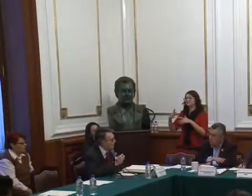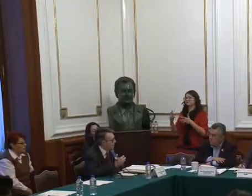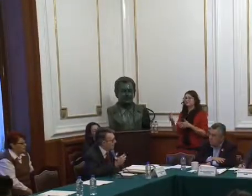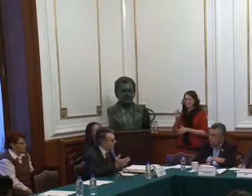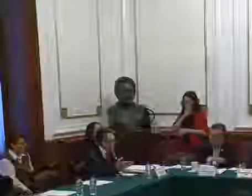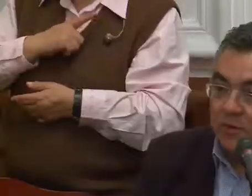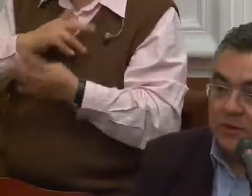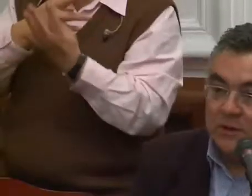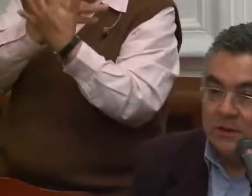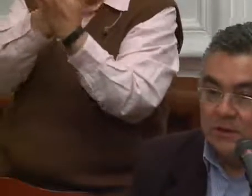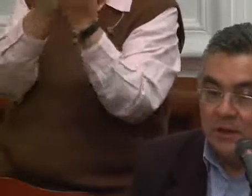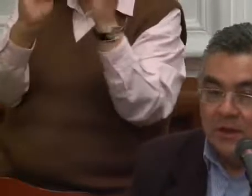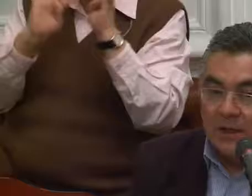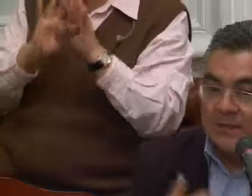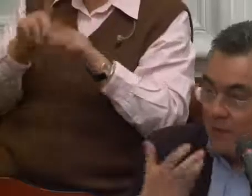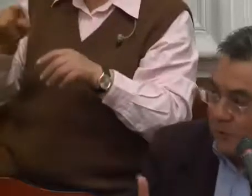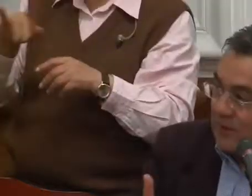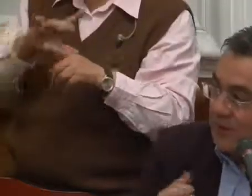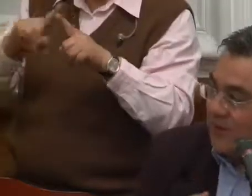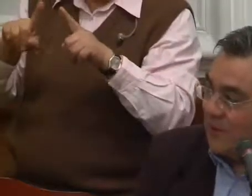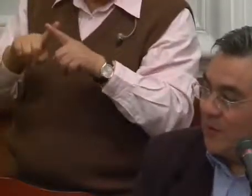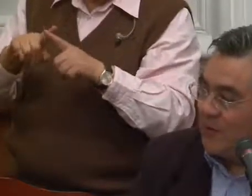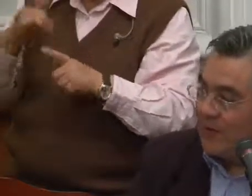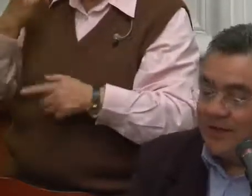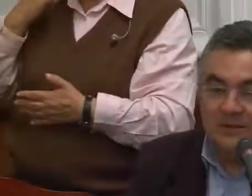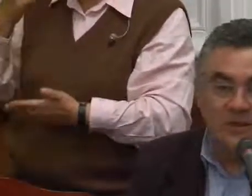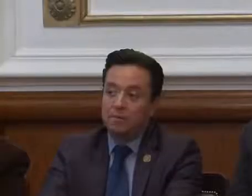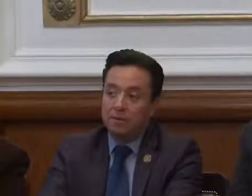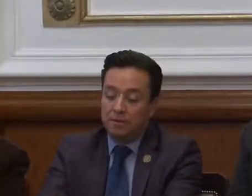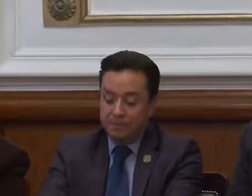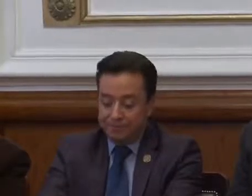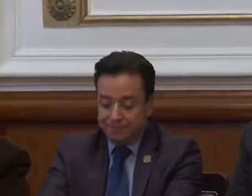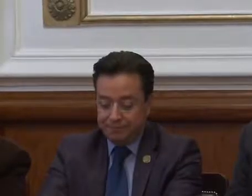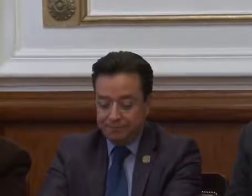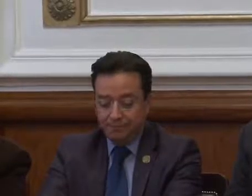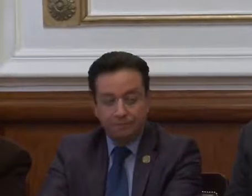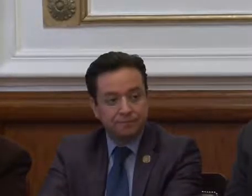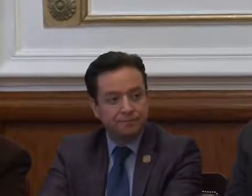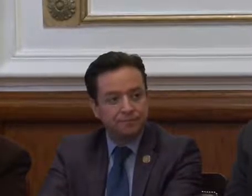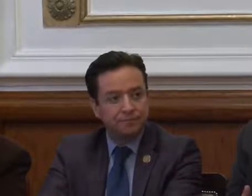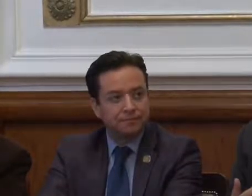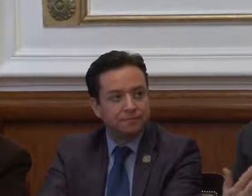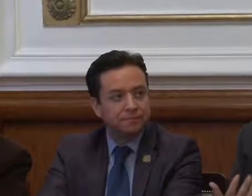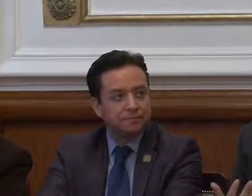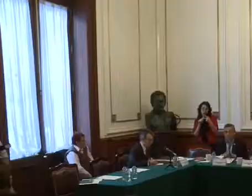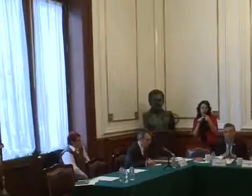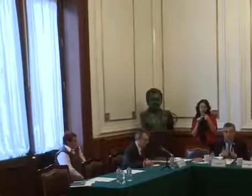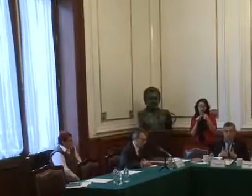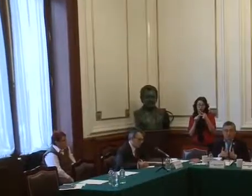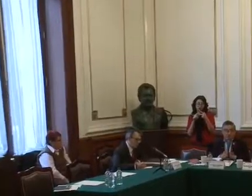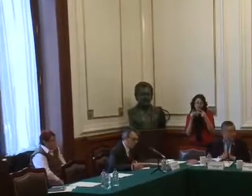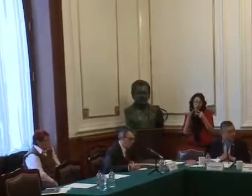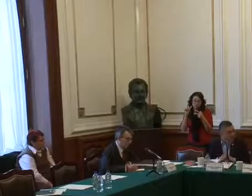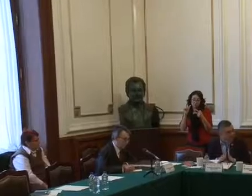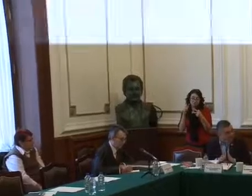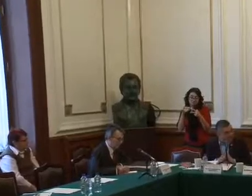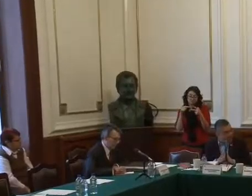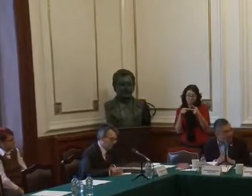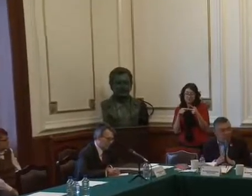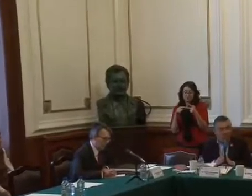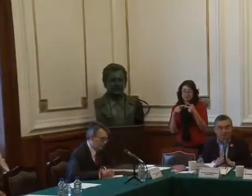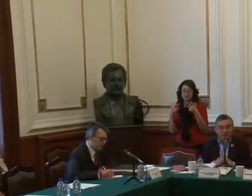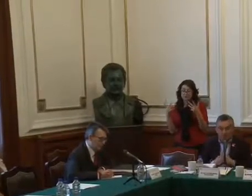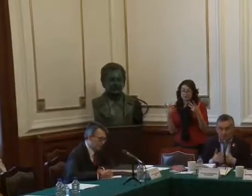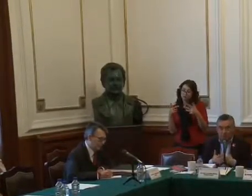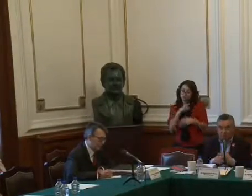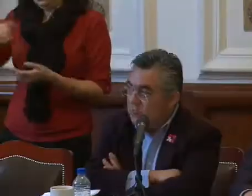apartado correspondiente a los pueblos y barrios originarios y no todo el código electoral, tal y como ocurrió con la consulta del dictamen de los